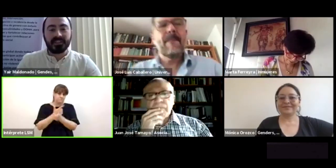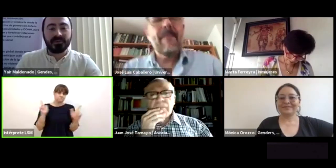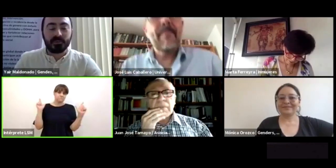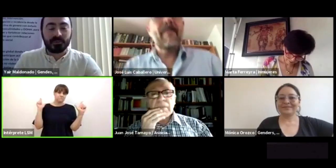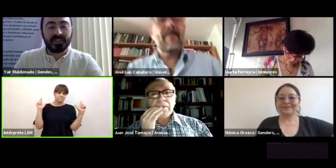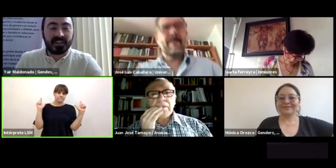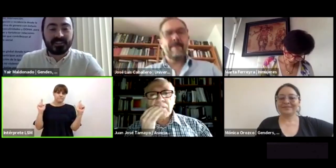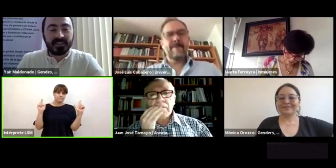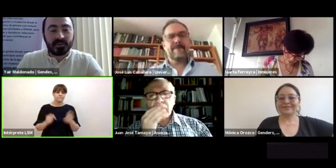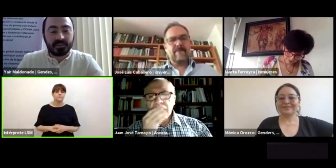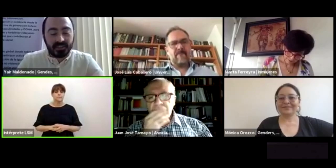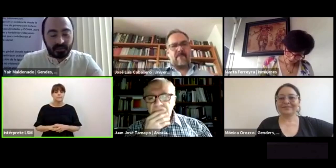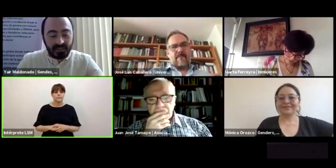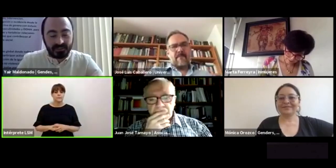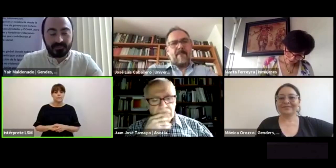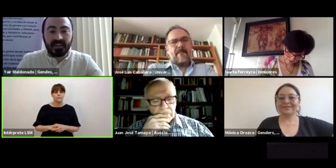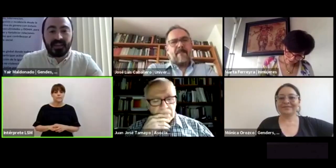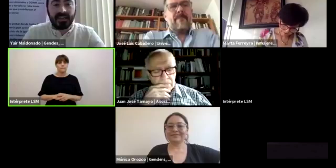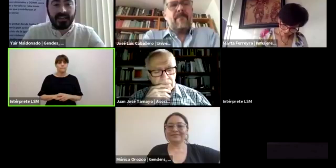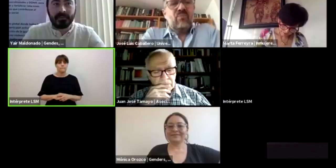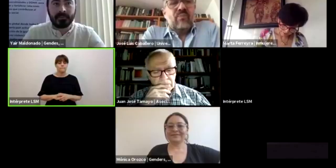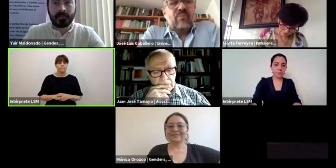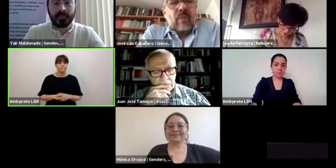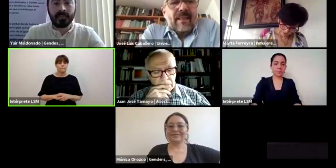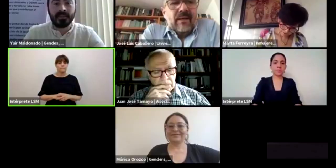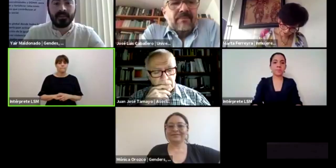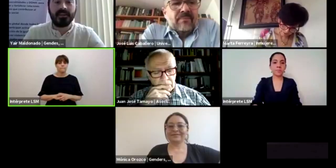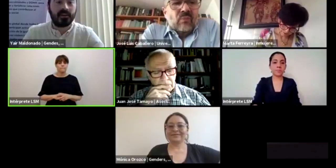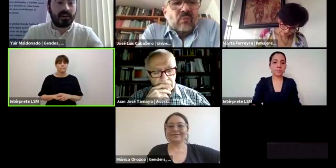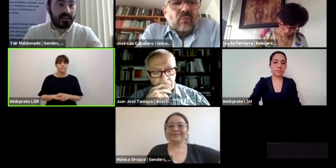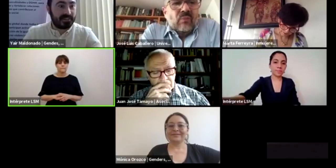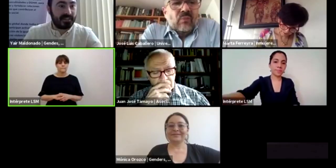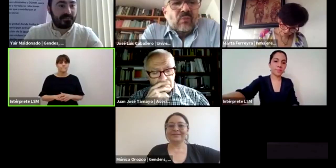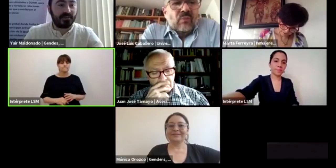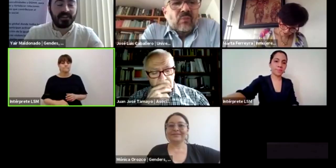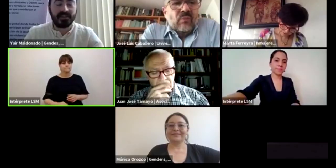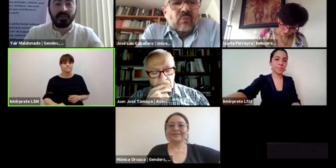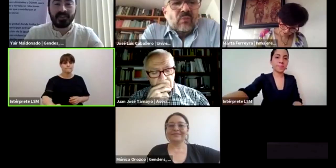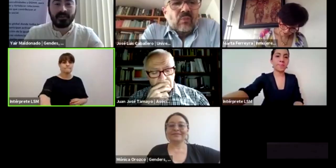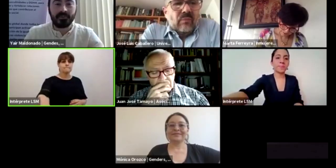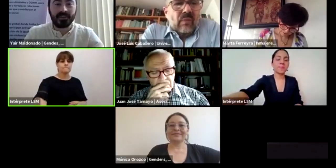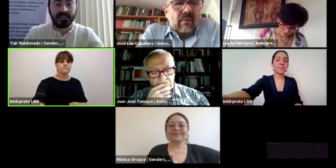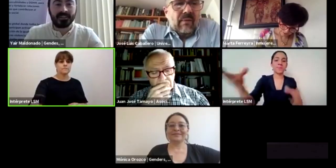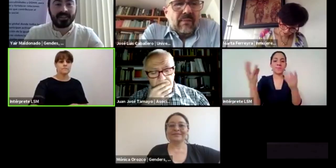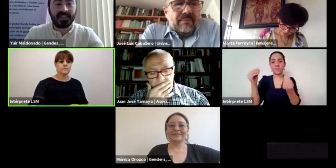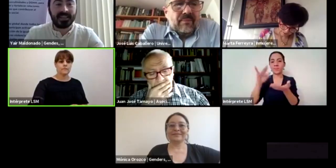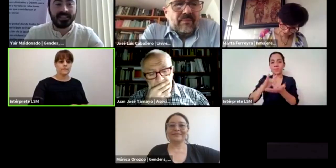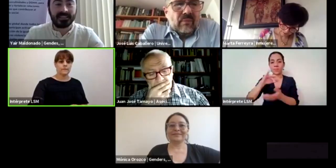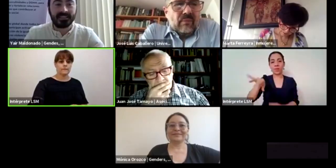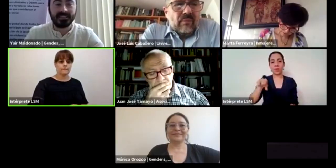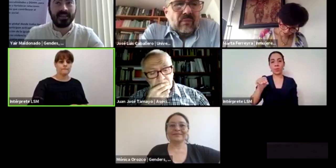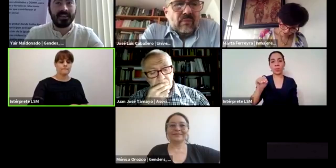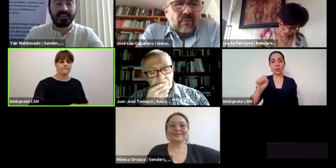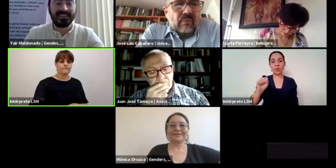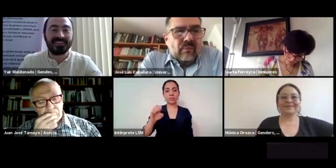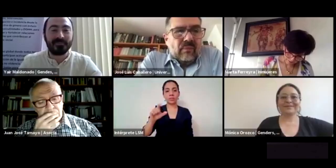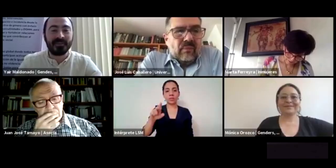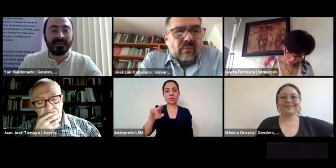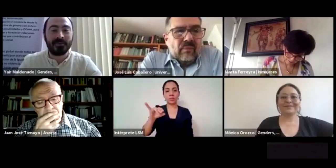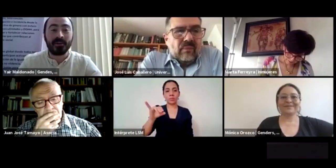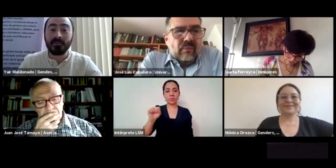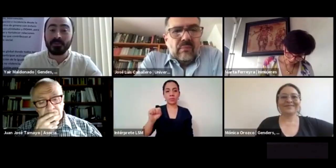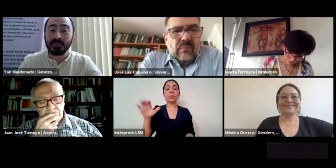buenísimo muchas gracias José Luis y quiero agradecer aplaudir a Mónica porque desde genders sin r